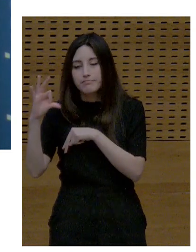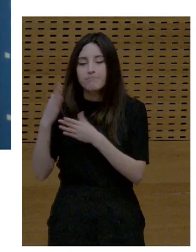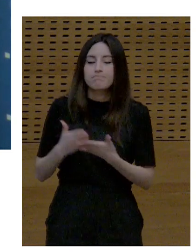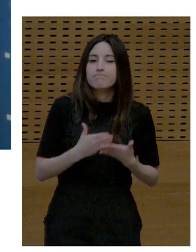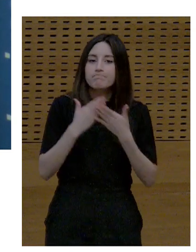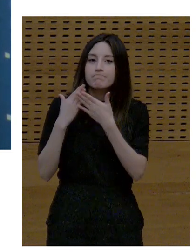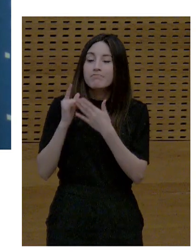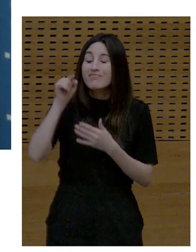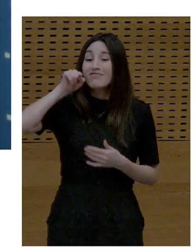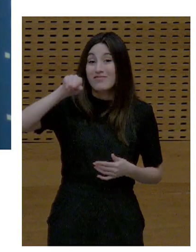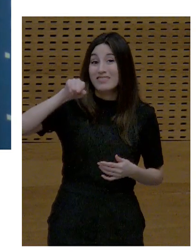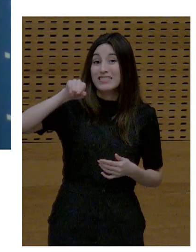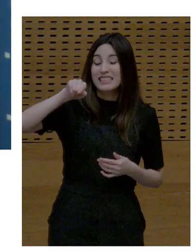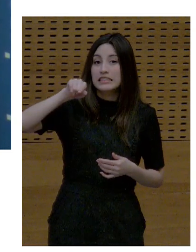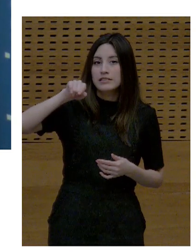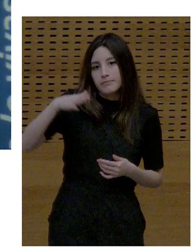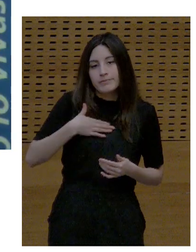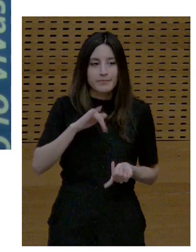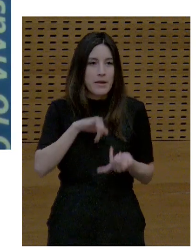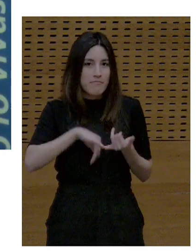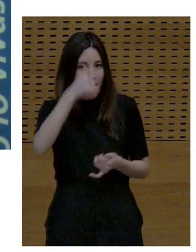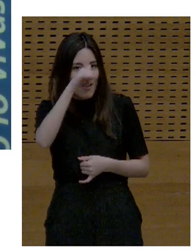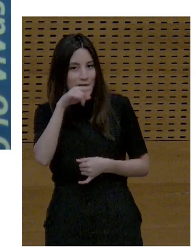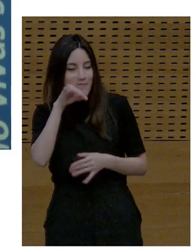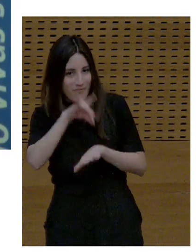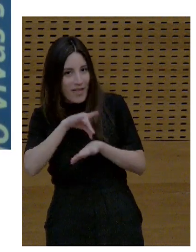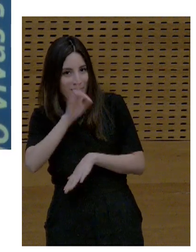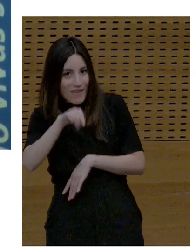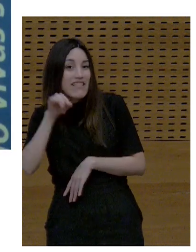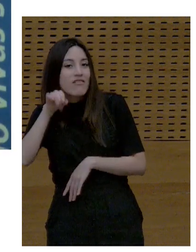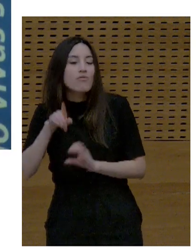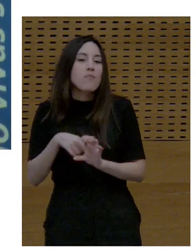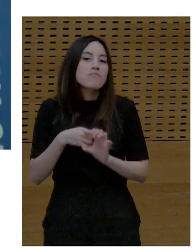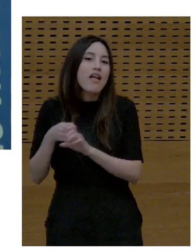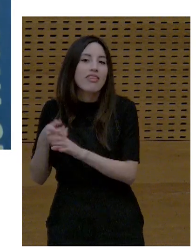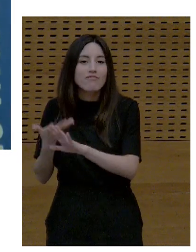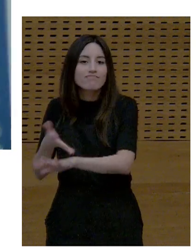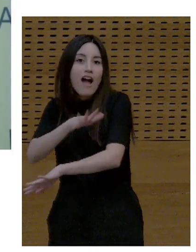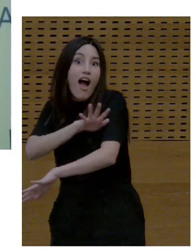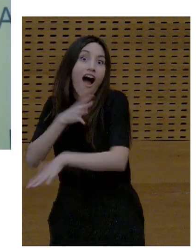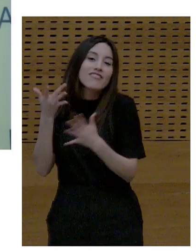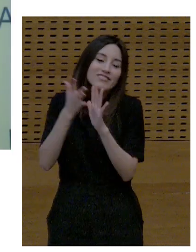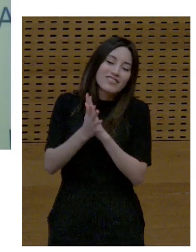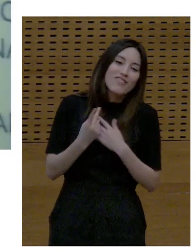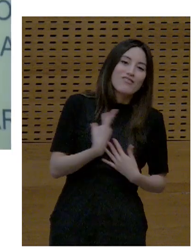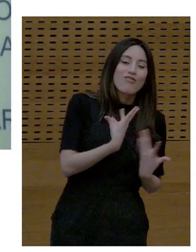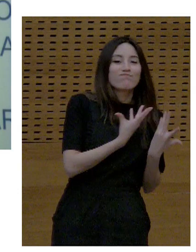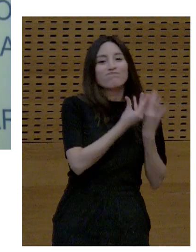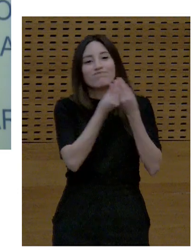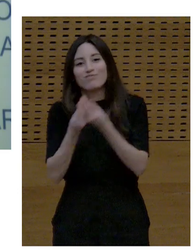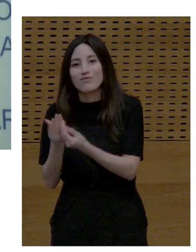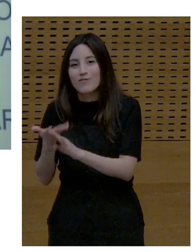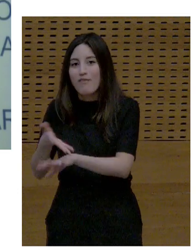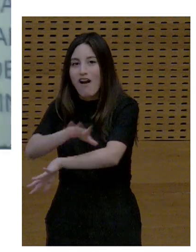y de allí, pues mi marido es médico también, sacó una plaza en Mallorca y nos fuimos a vivir a Mallorca. Hemos vivido en Mallorca muchos